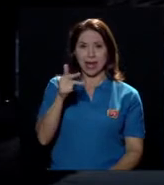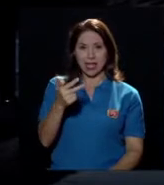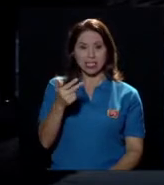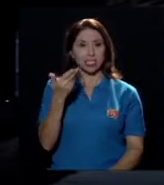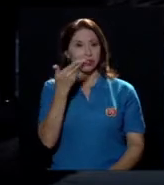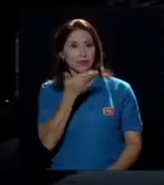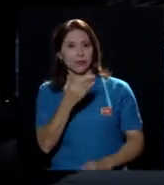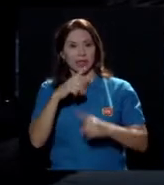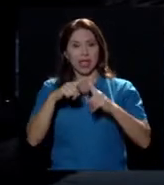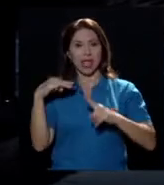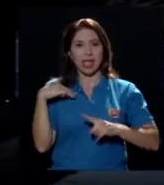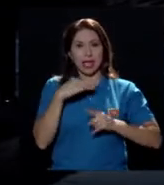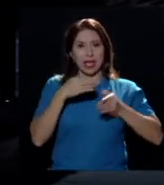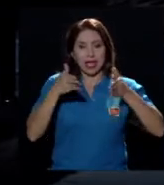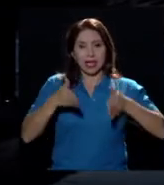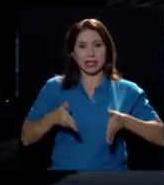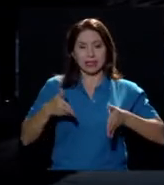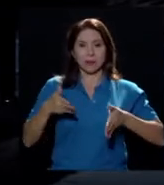exministro Ruiz,